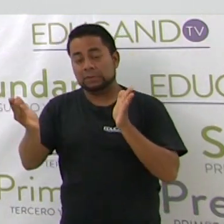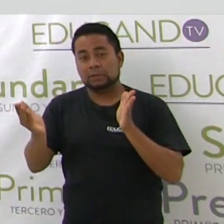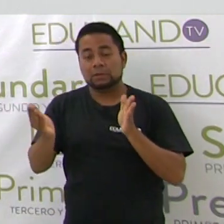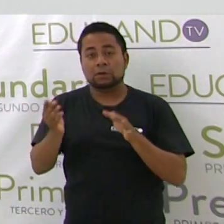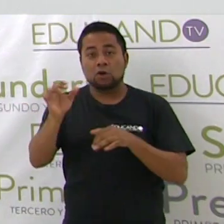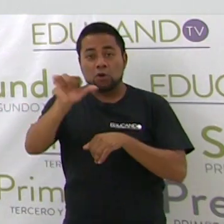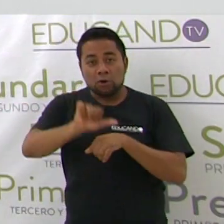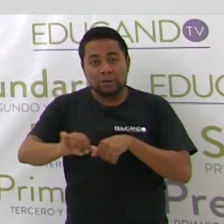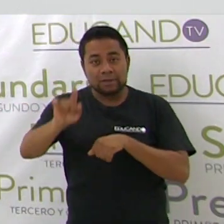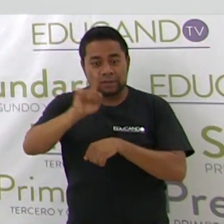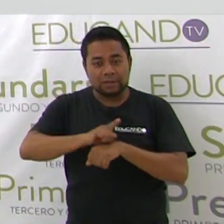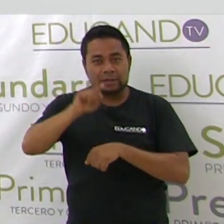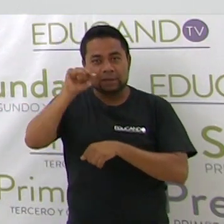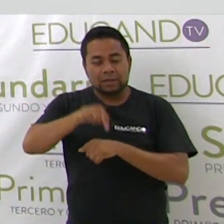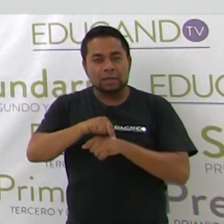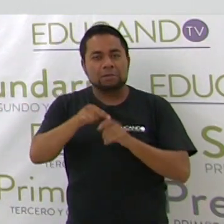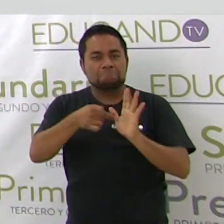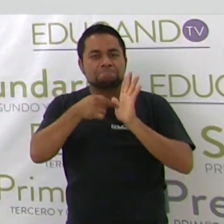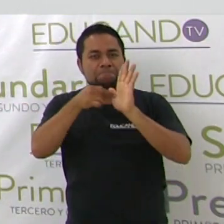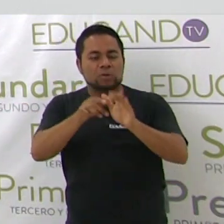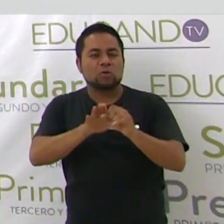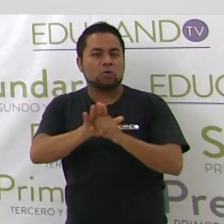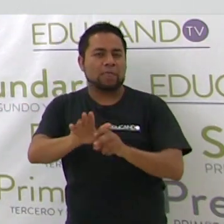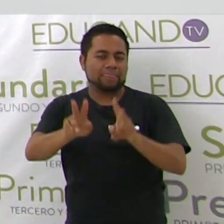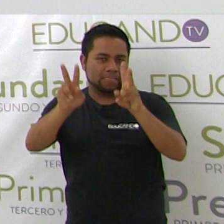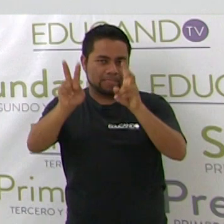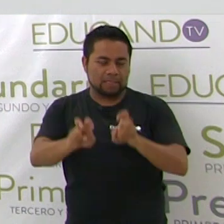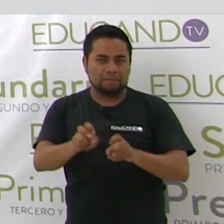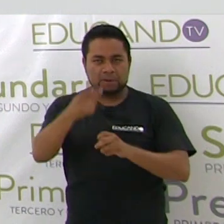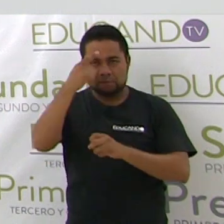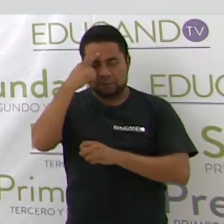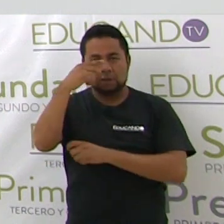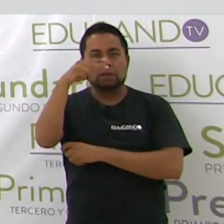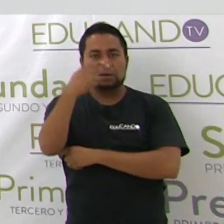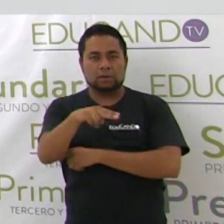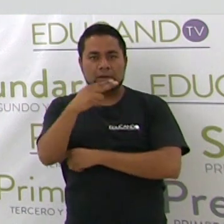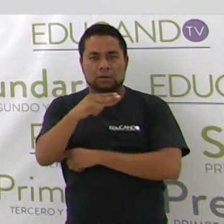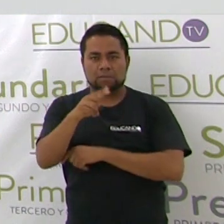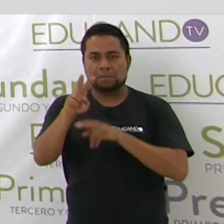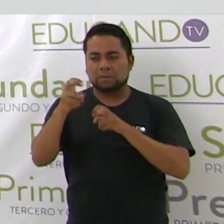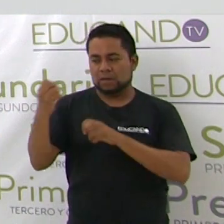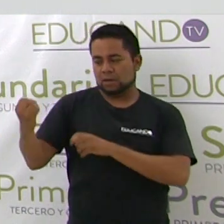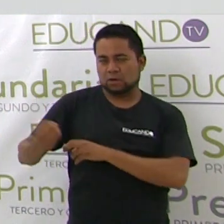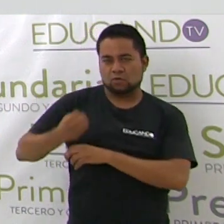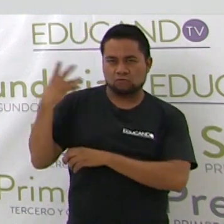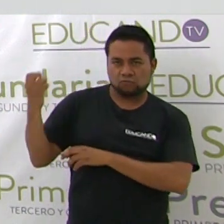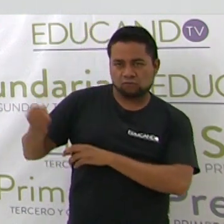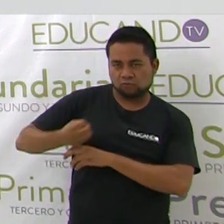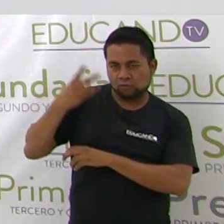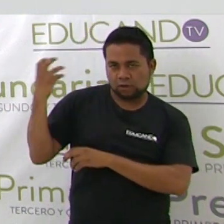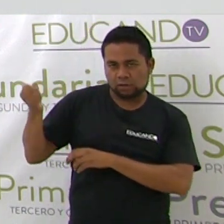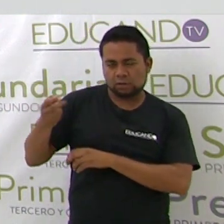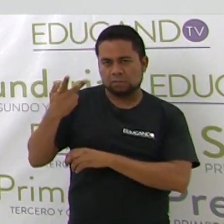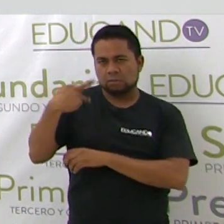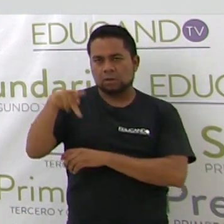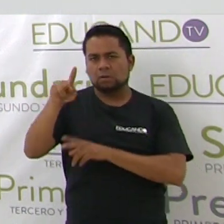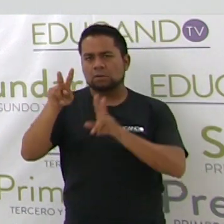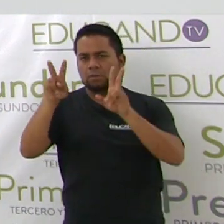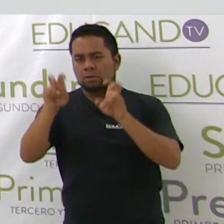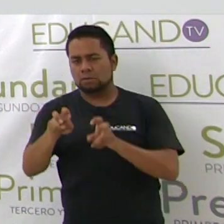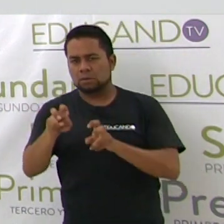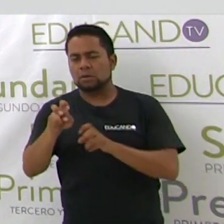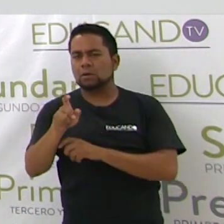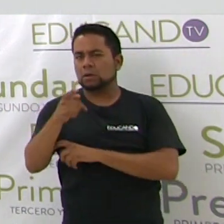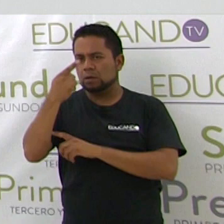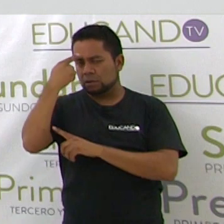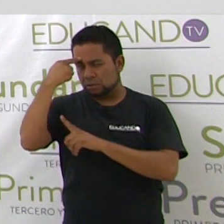el día de hoy vamos a trabajar un tema que se llama la conferencia. Pero este tema va a estar ligado